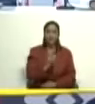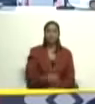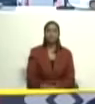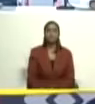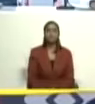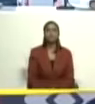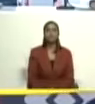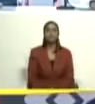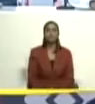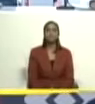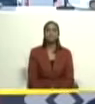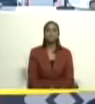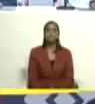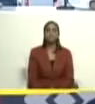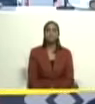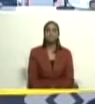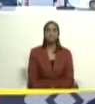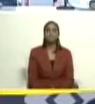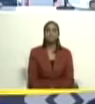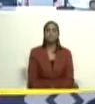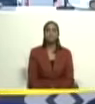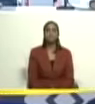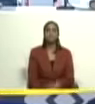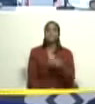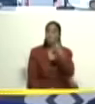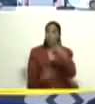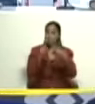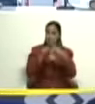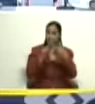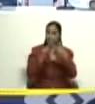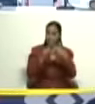En los dos primeros meses